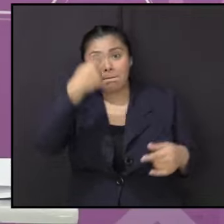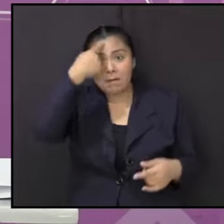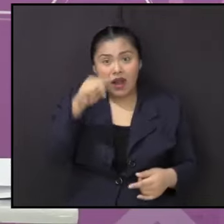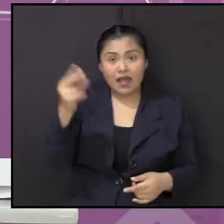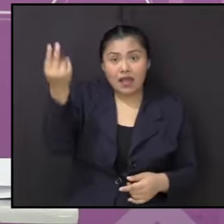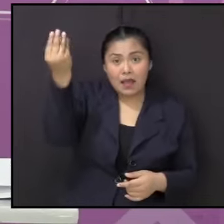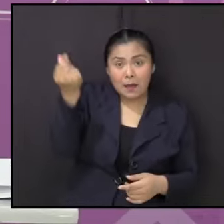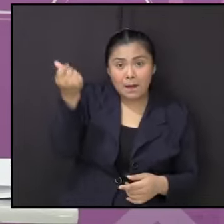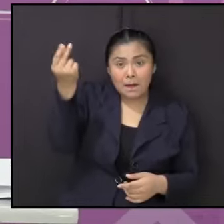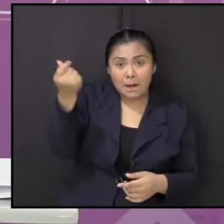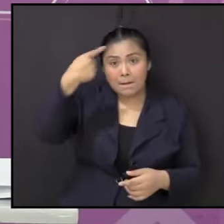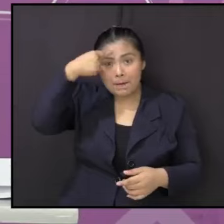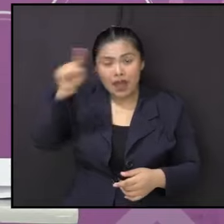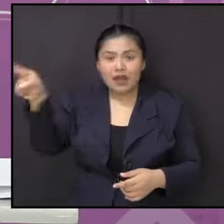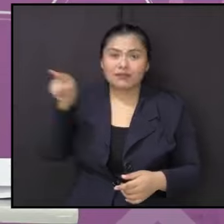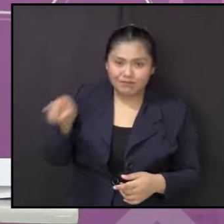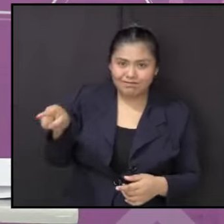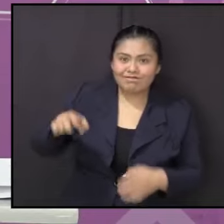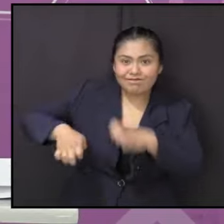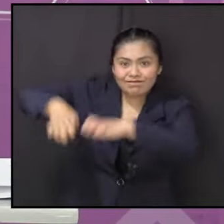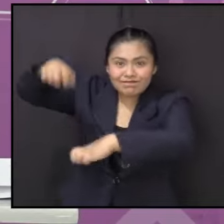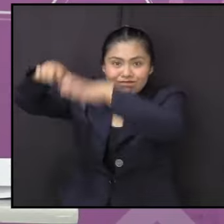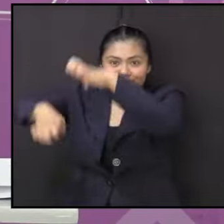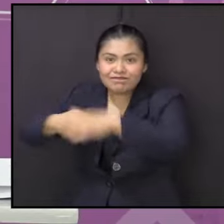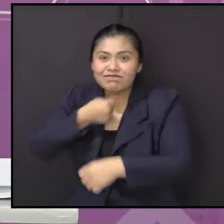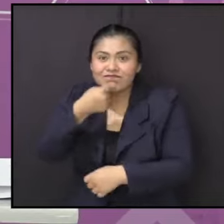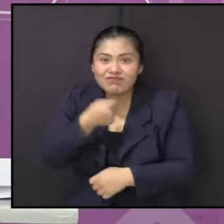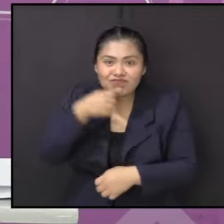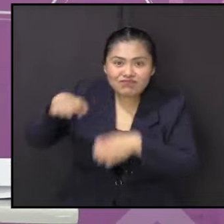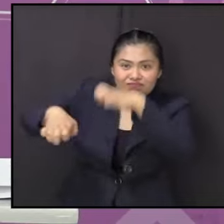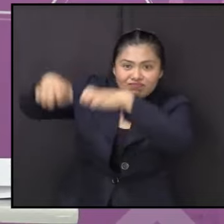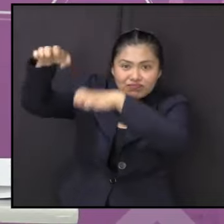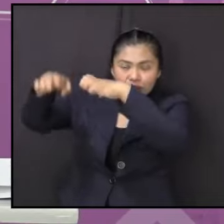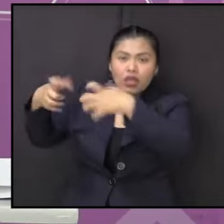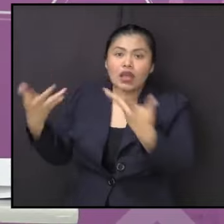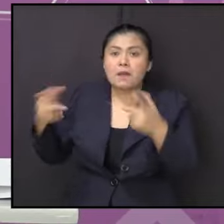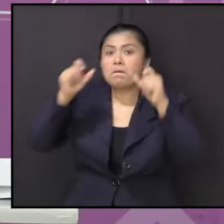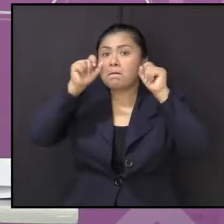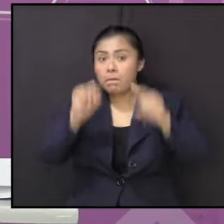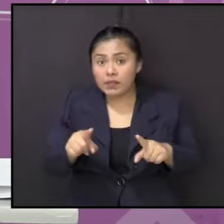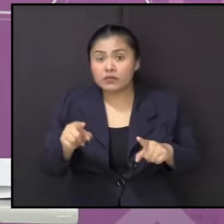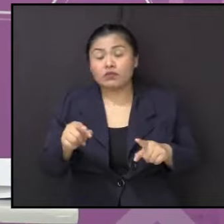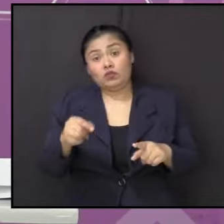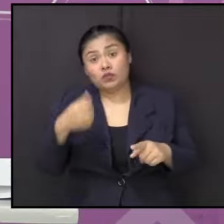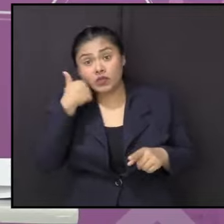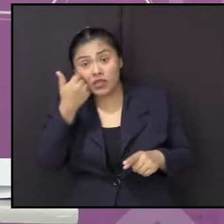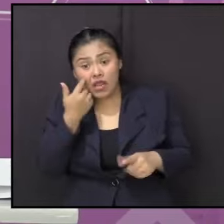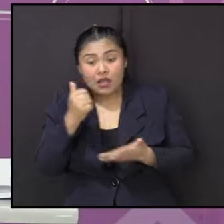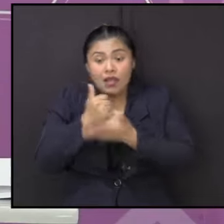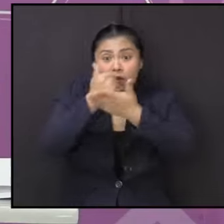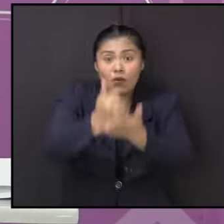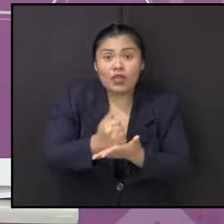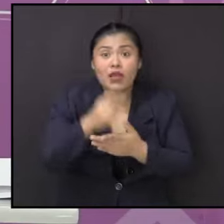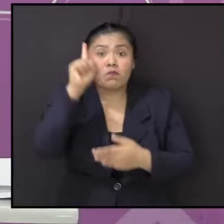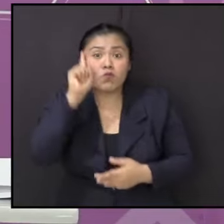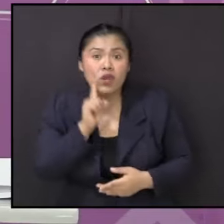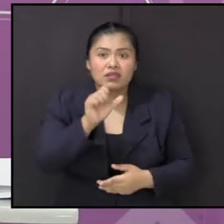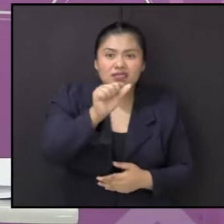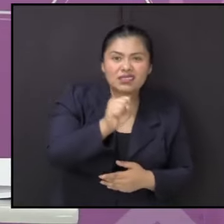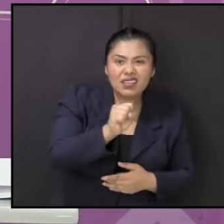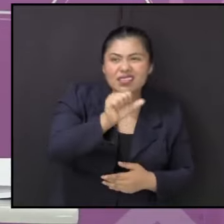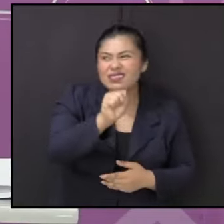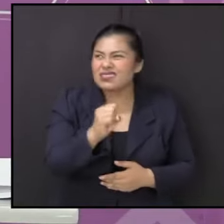la propuesta que trae nuestra candidata a la presidencia, como las ayudas que quiere dar a las personas mujeres de 60 a 64 años, que